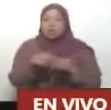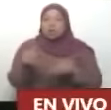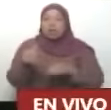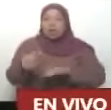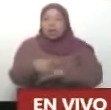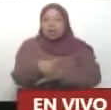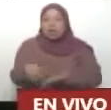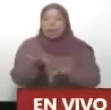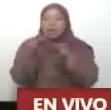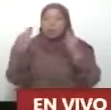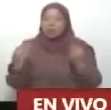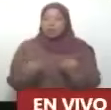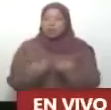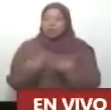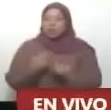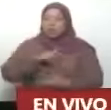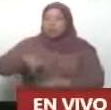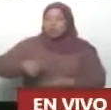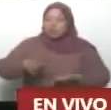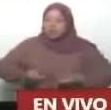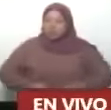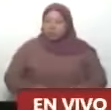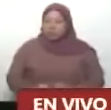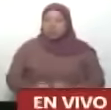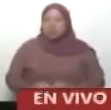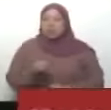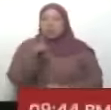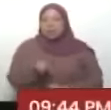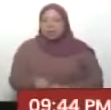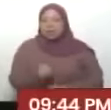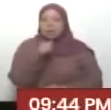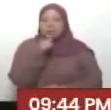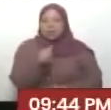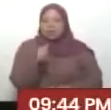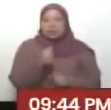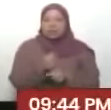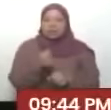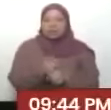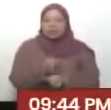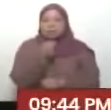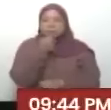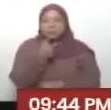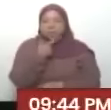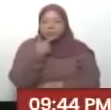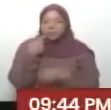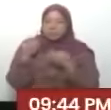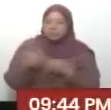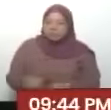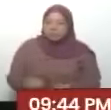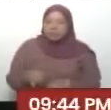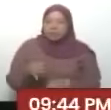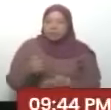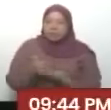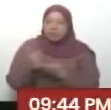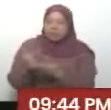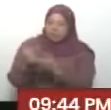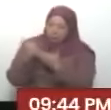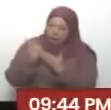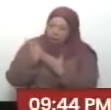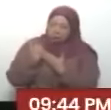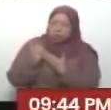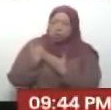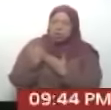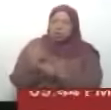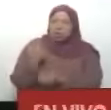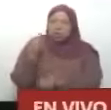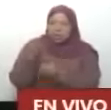en familia, con nuestros hijos, en un día de, además radiante y bellísimo, porque además la naturaleza, el tiempo nos ayudó. Y bueno, tuvimos ese